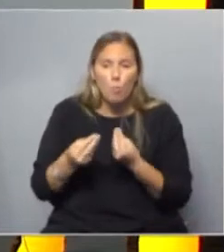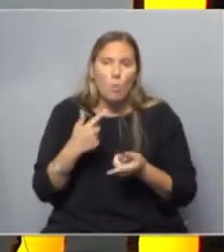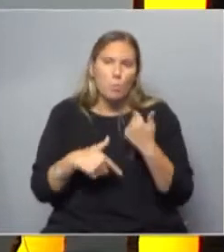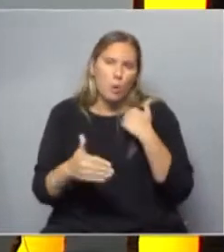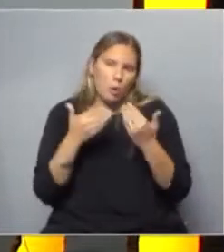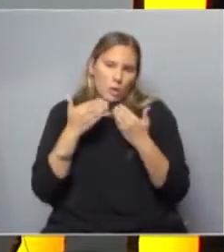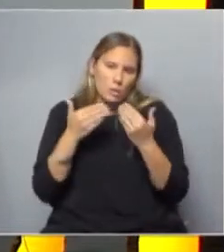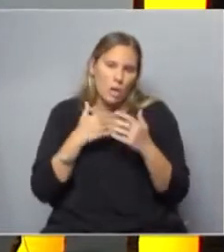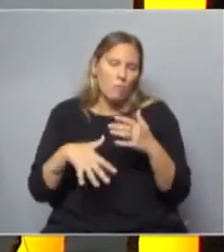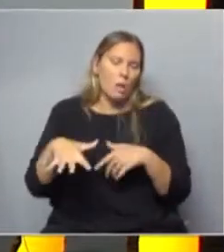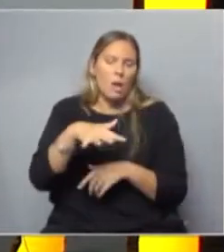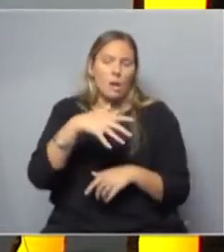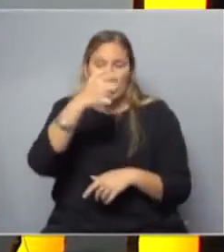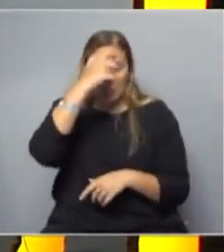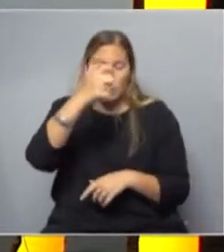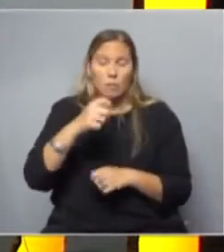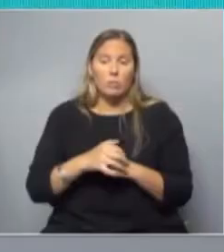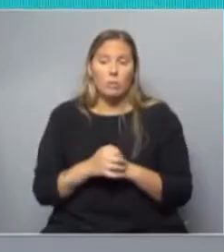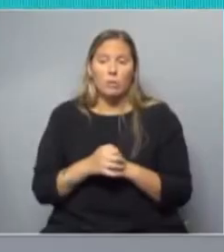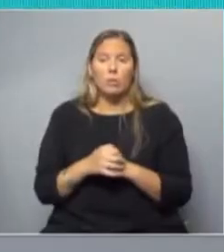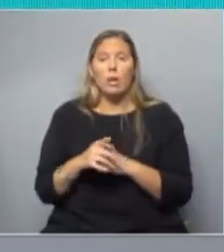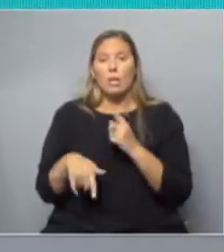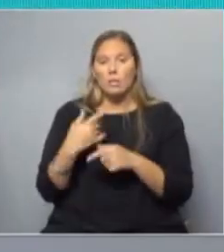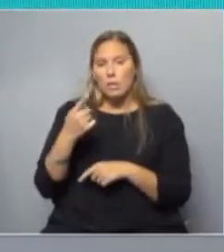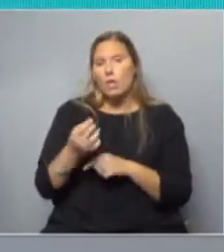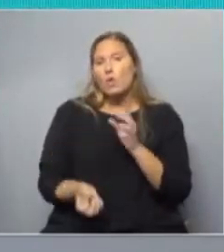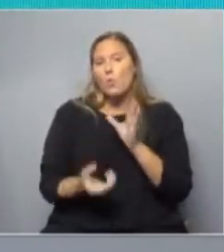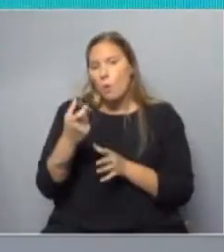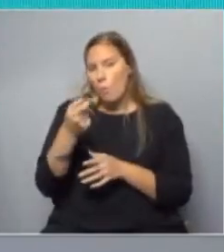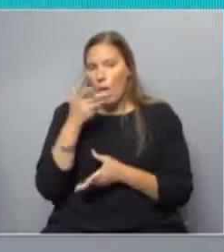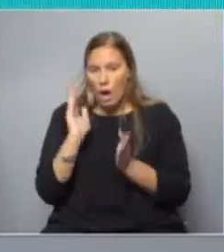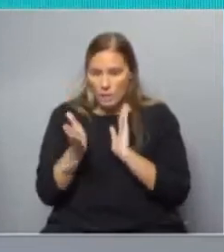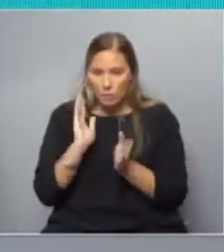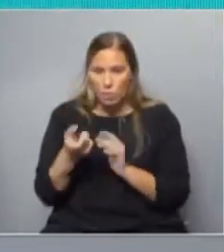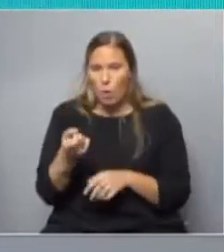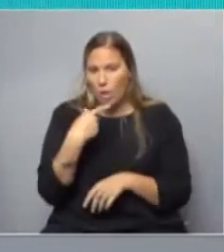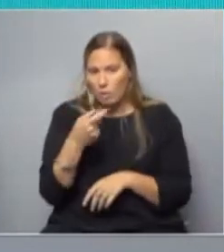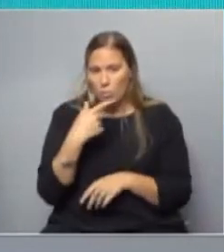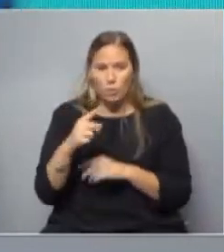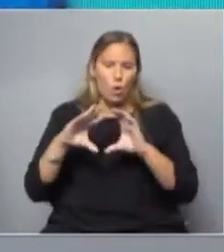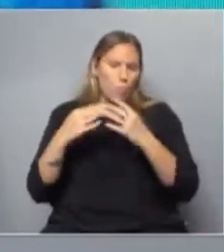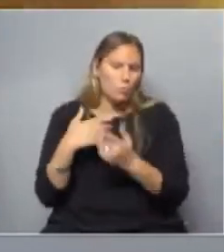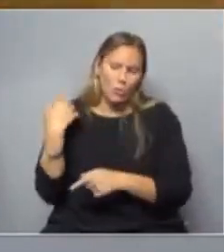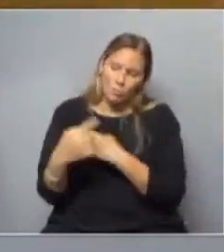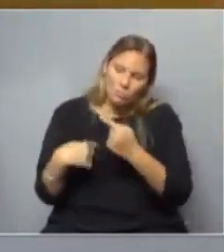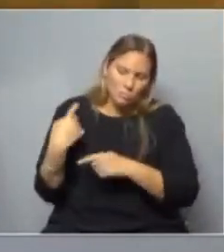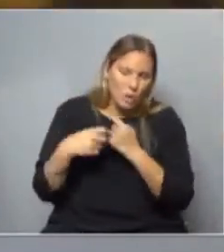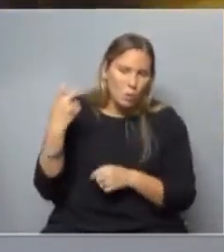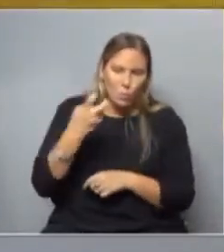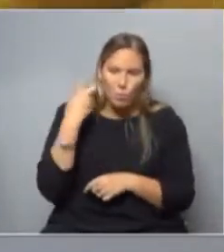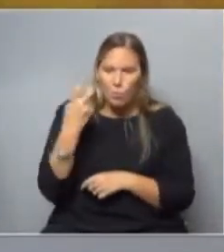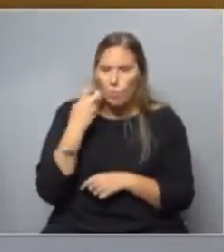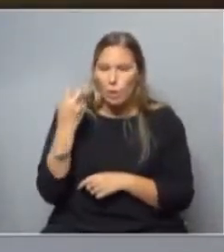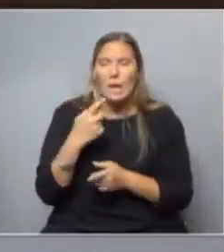así en el ambiente científico. Y después sí, hay nuevos antibióticos, la búsqueda de antibióticos en el mundo sigue. Siempre